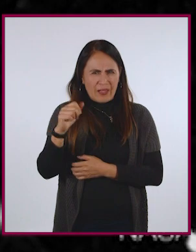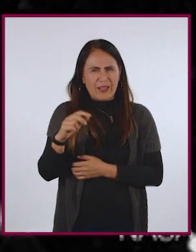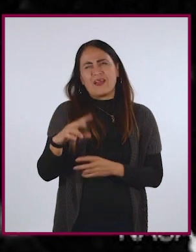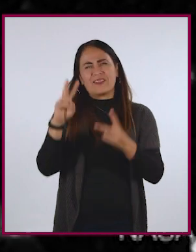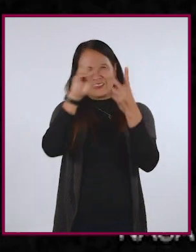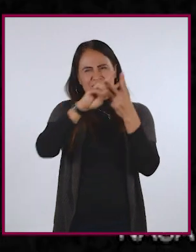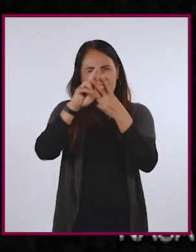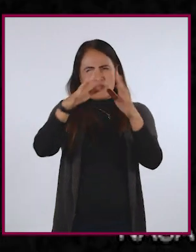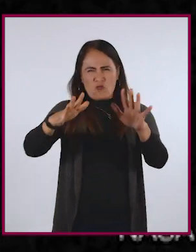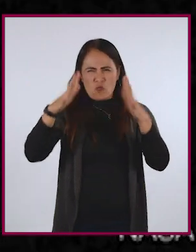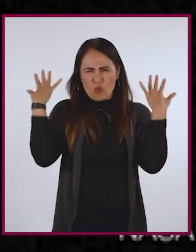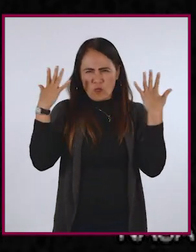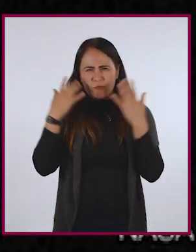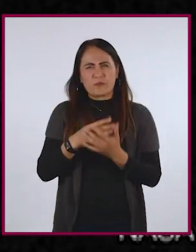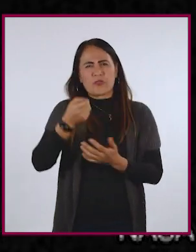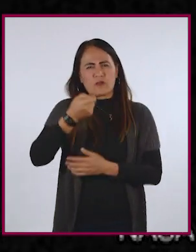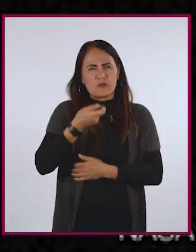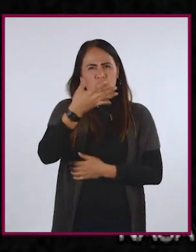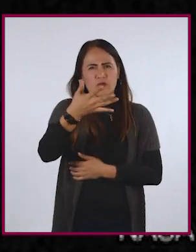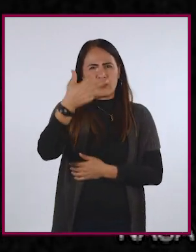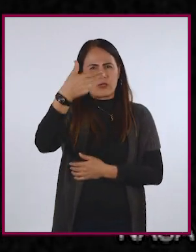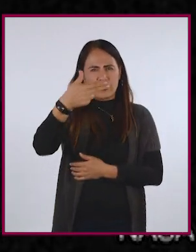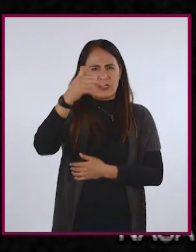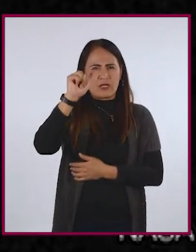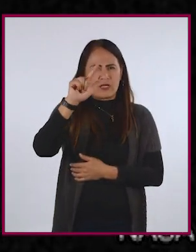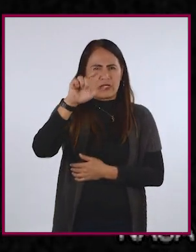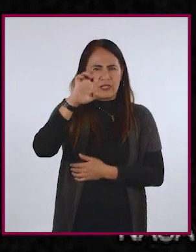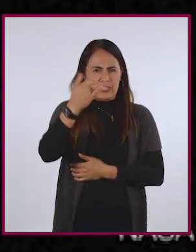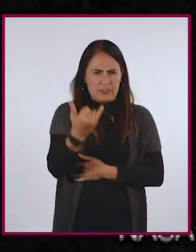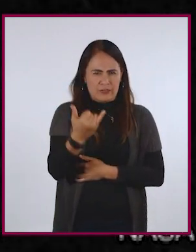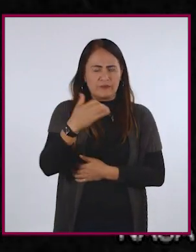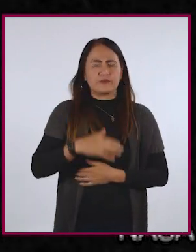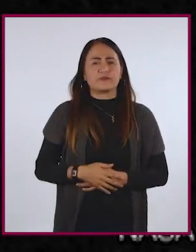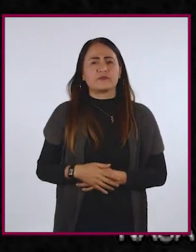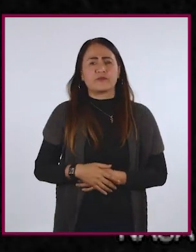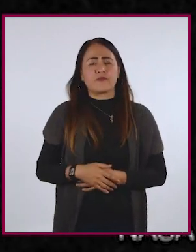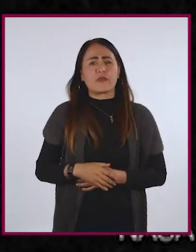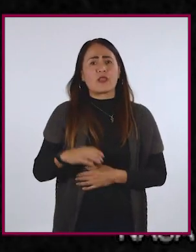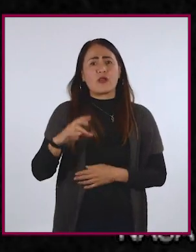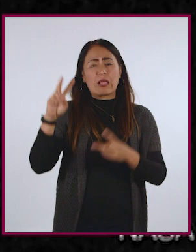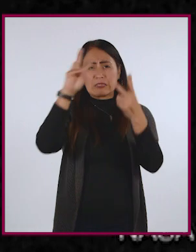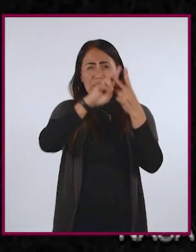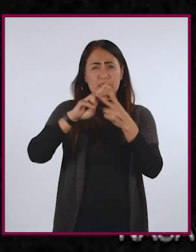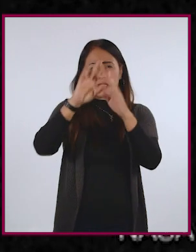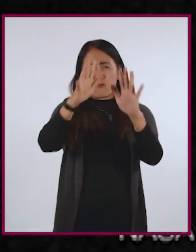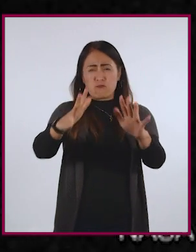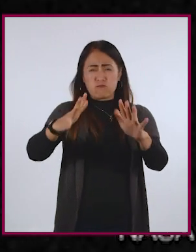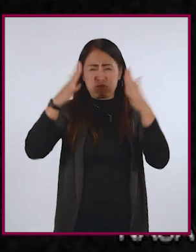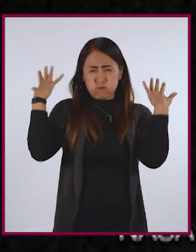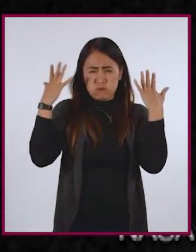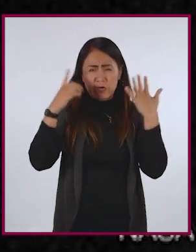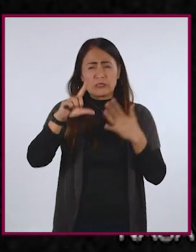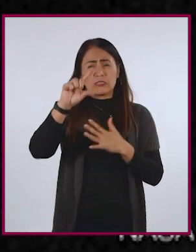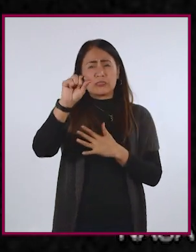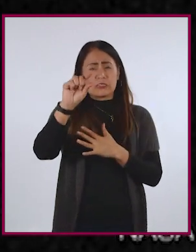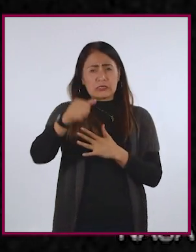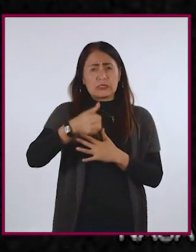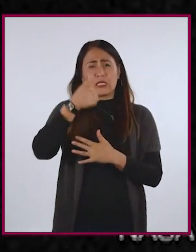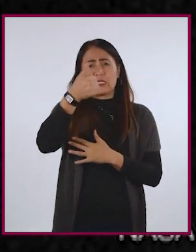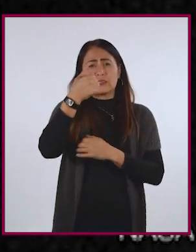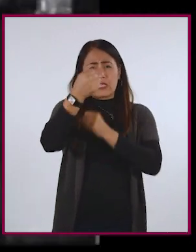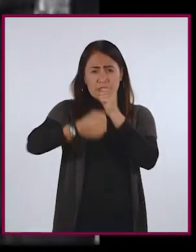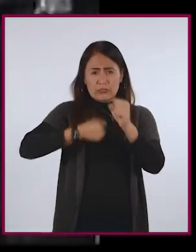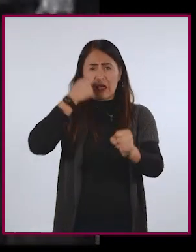nombrado así en honor del famoso astrónomo británico. Dicho cometa solo pasa cada